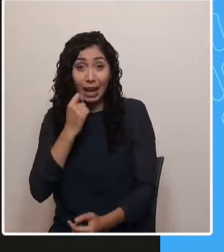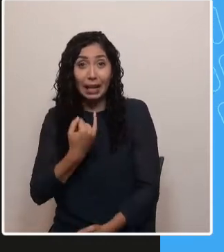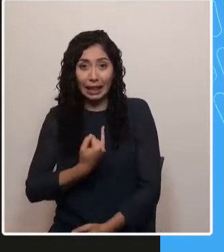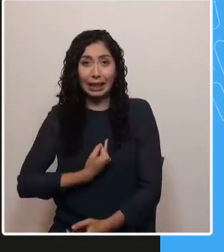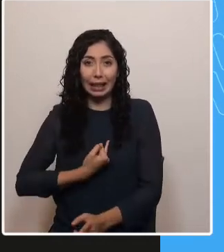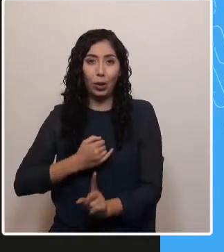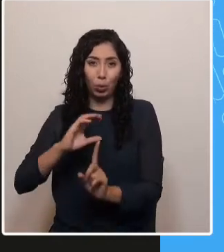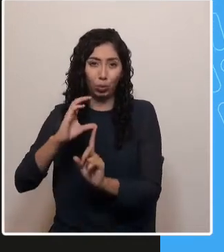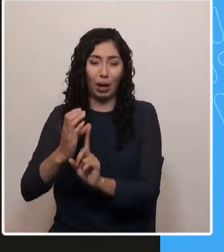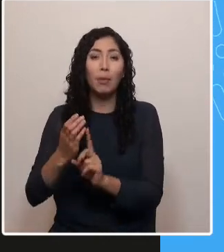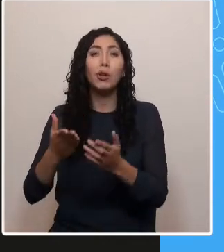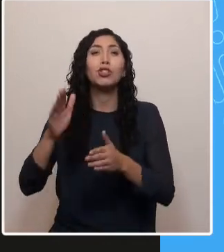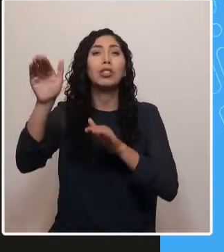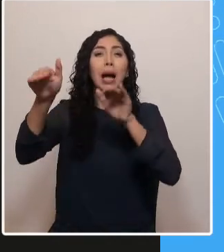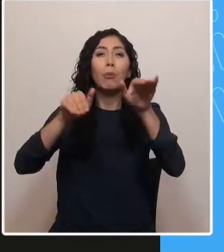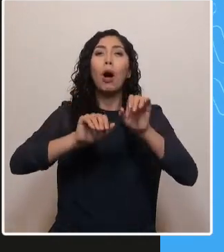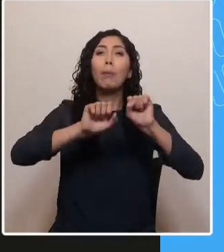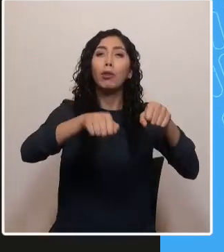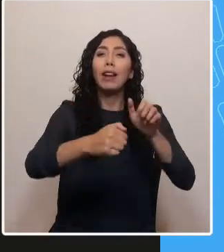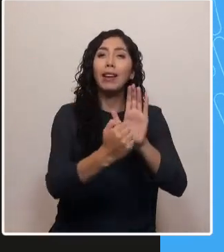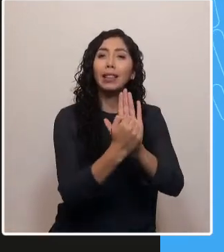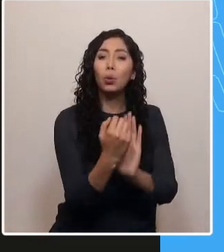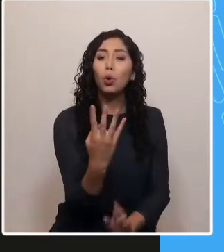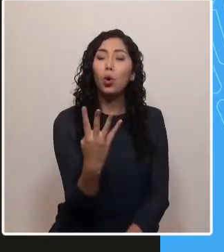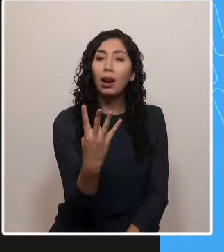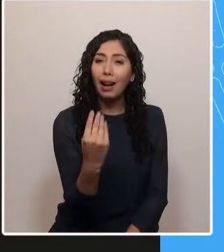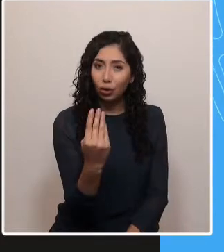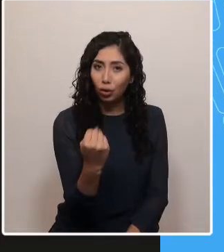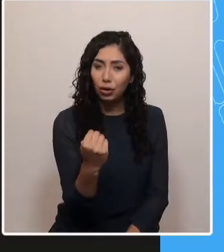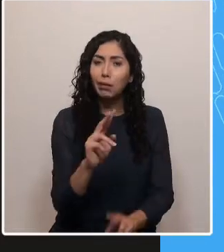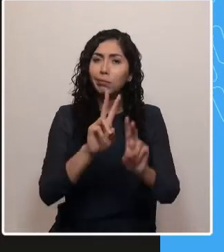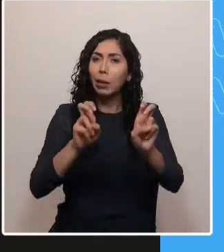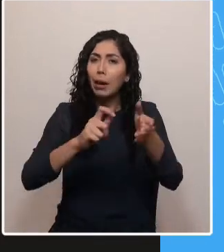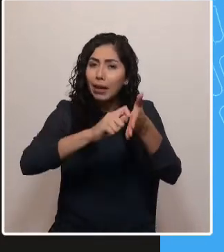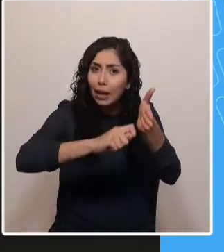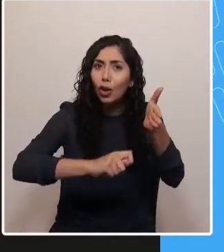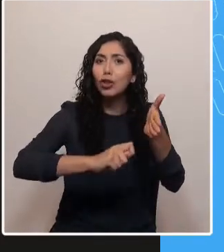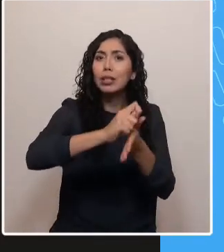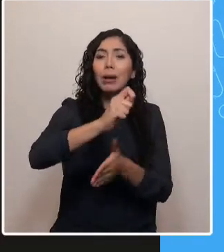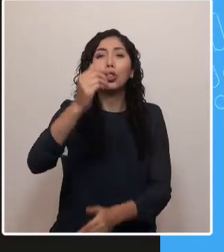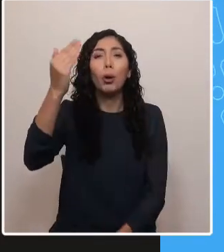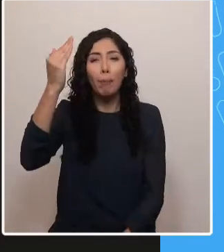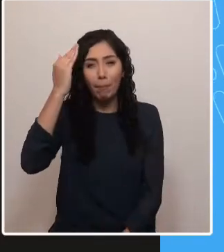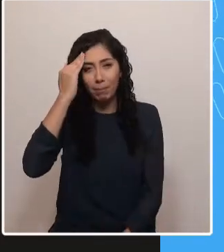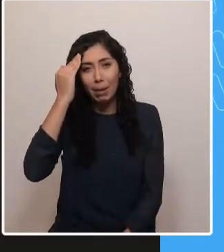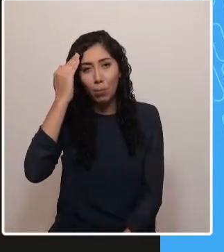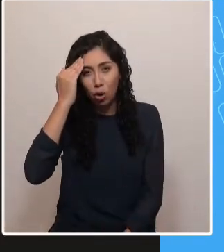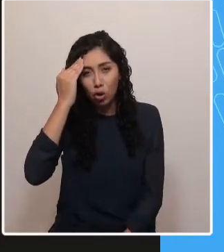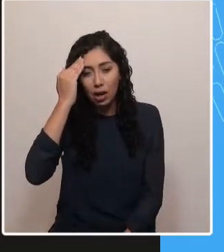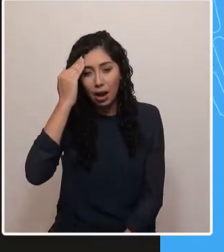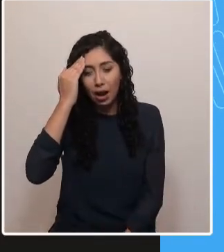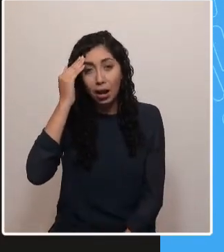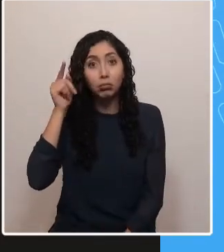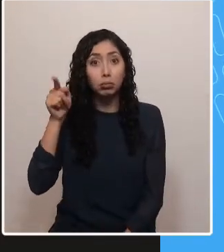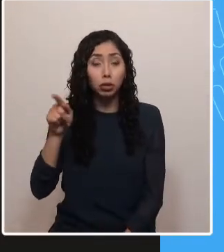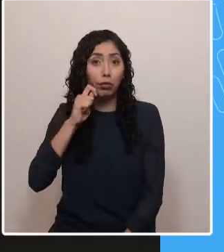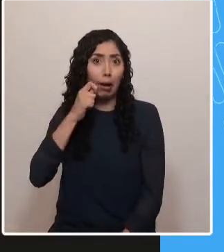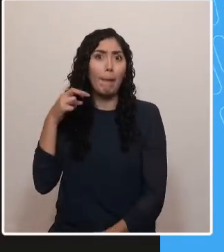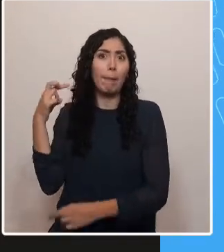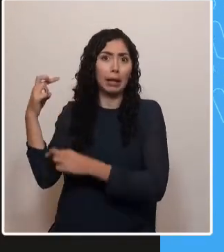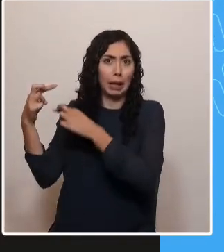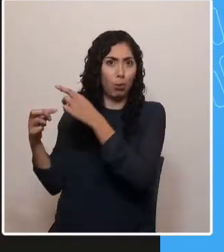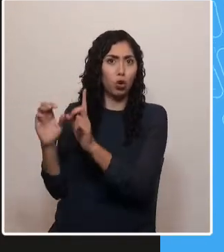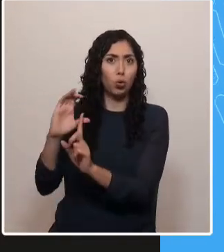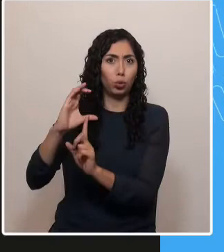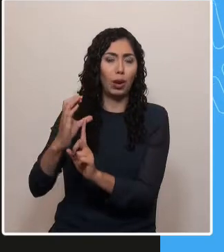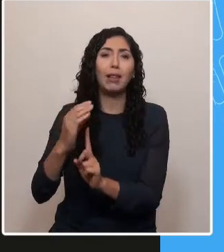llamo a aprobar el artículo 14, que habla sobre el reconocimiento a la memoria que como patrimonio cultural y que forma